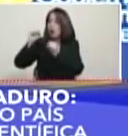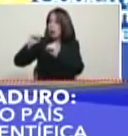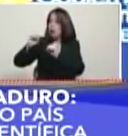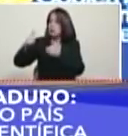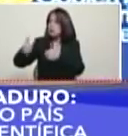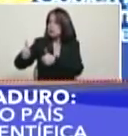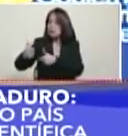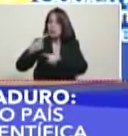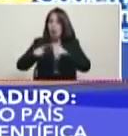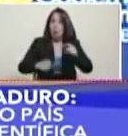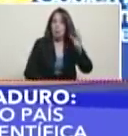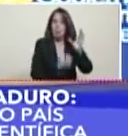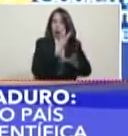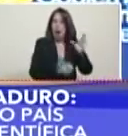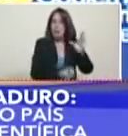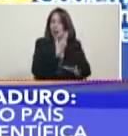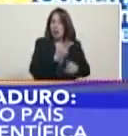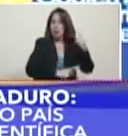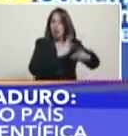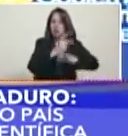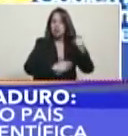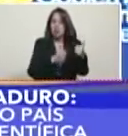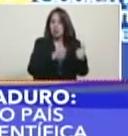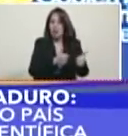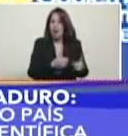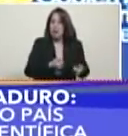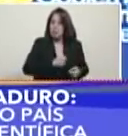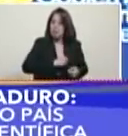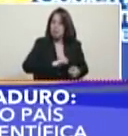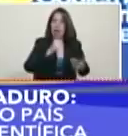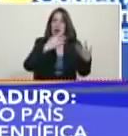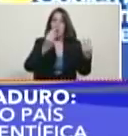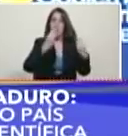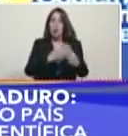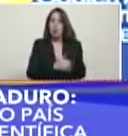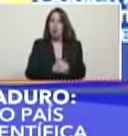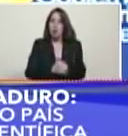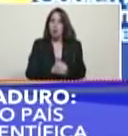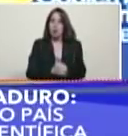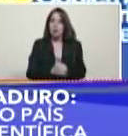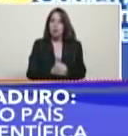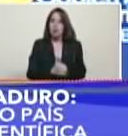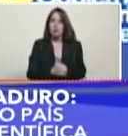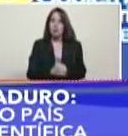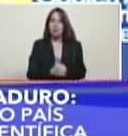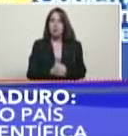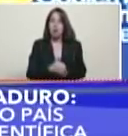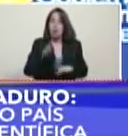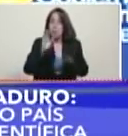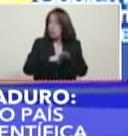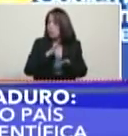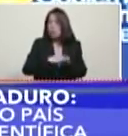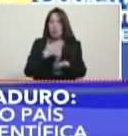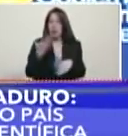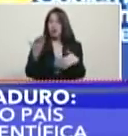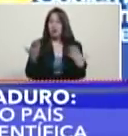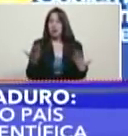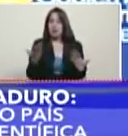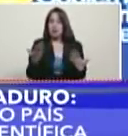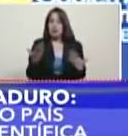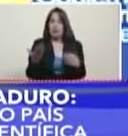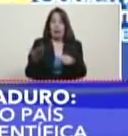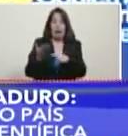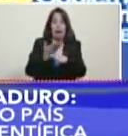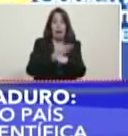es a gritos, el parto es cruento, porque además sometidos